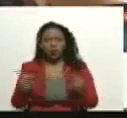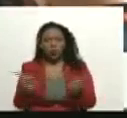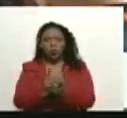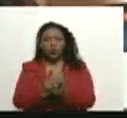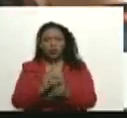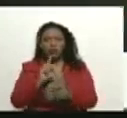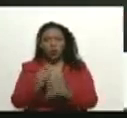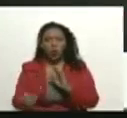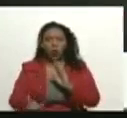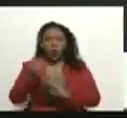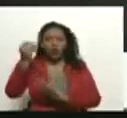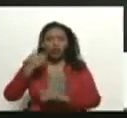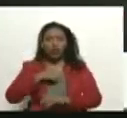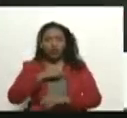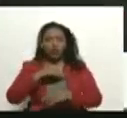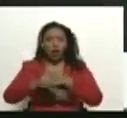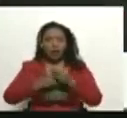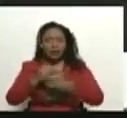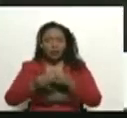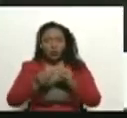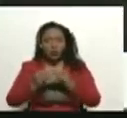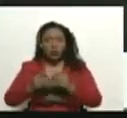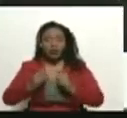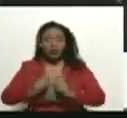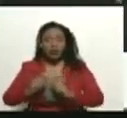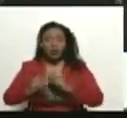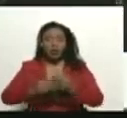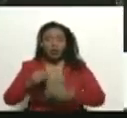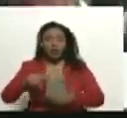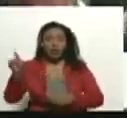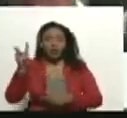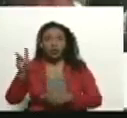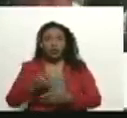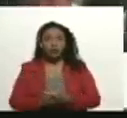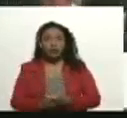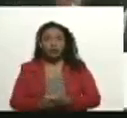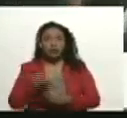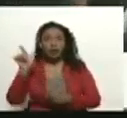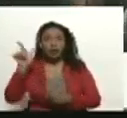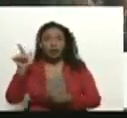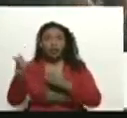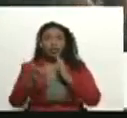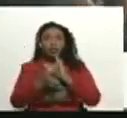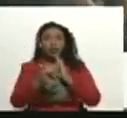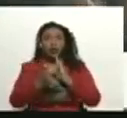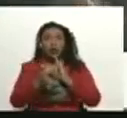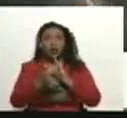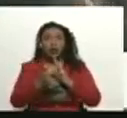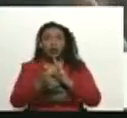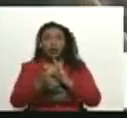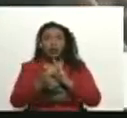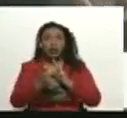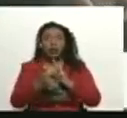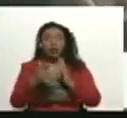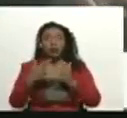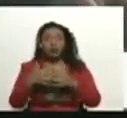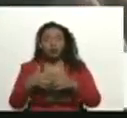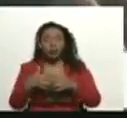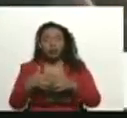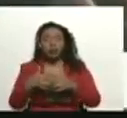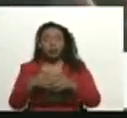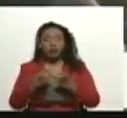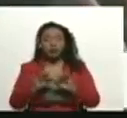contra de lo que nosotros estamos haciendo o intentamos hacer aquí en Venezuela, ¿no? Estas tecnologías de los motores de búsqueda, de la